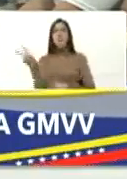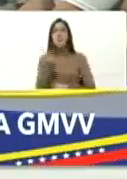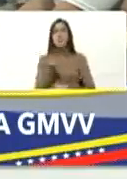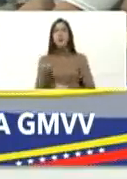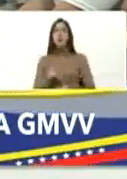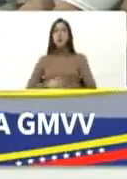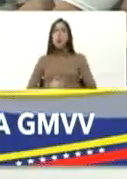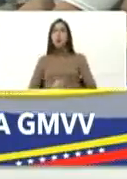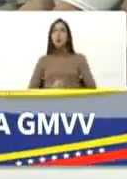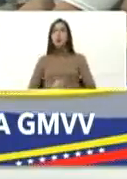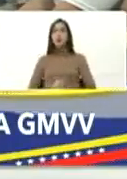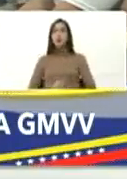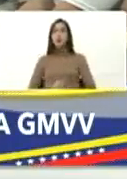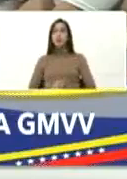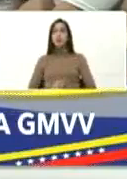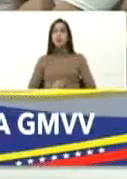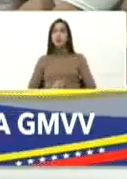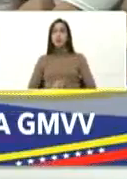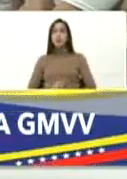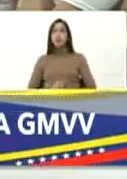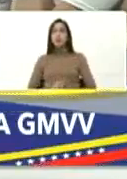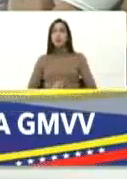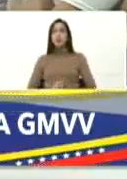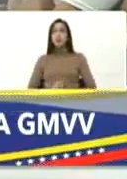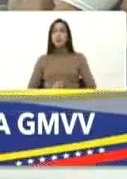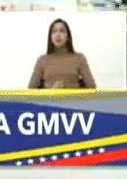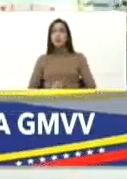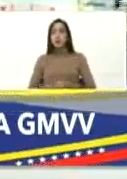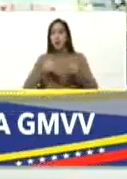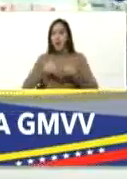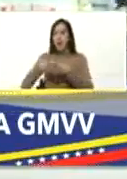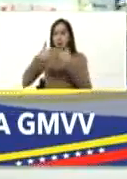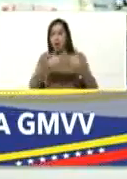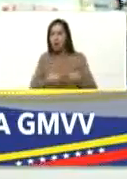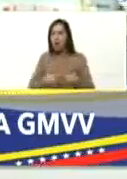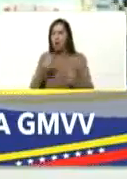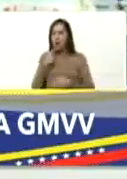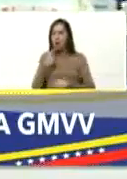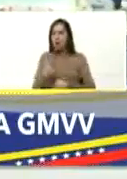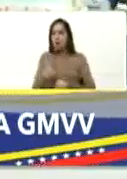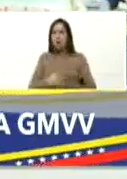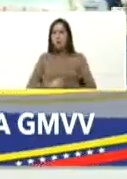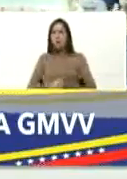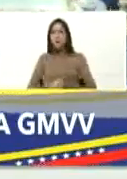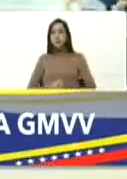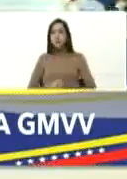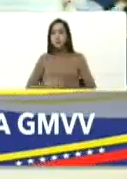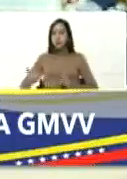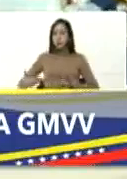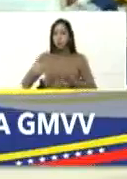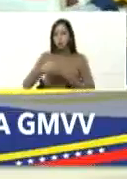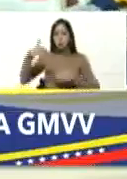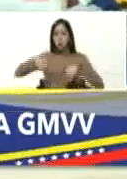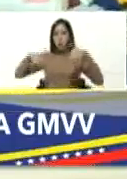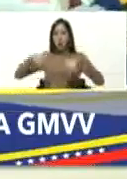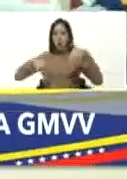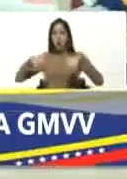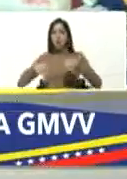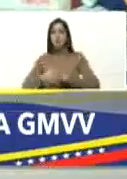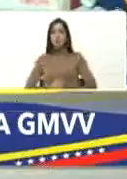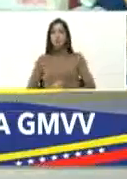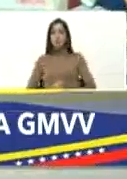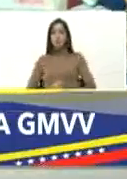votar. Por ahí declara el imperialismo norteamericano hoy contra las elecciones de Venezuela.